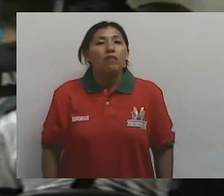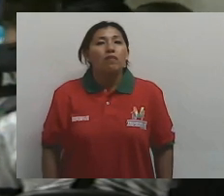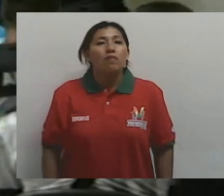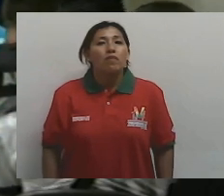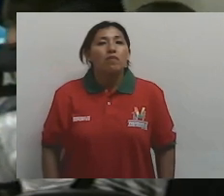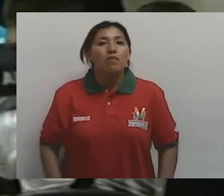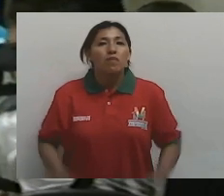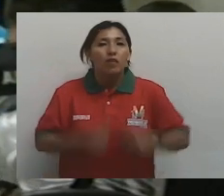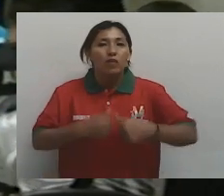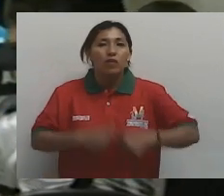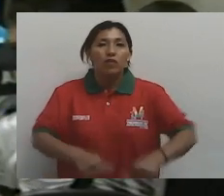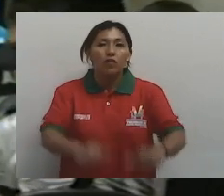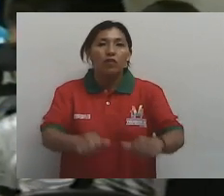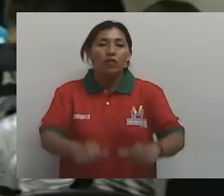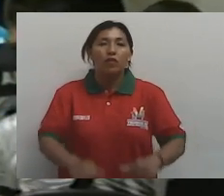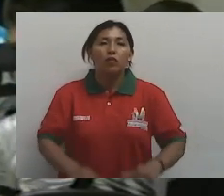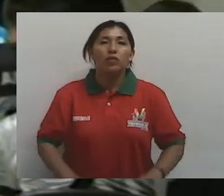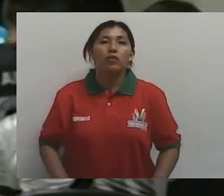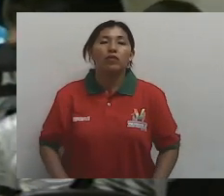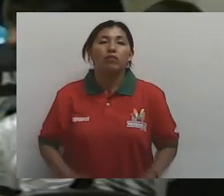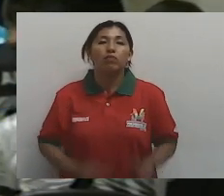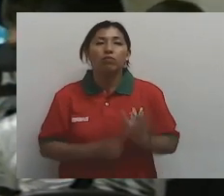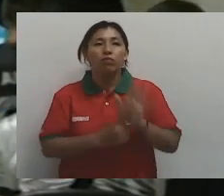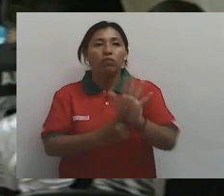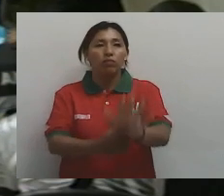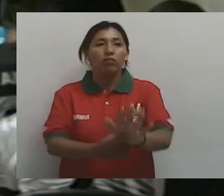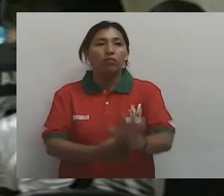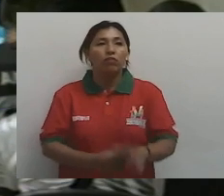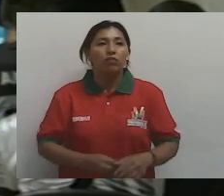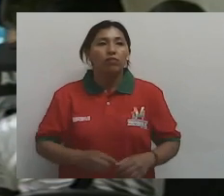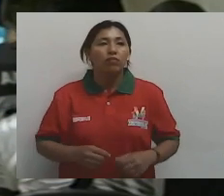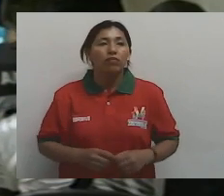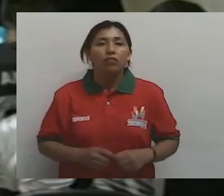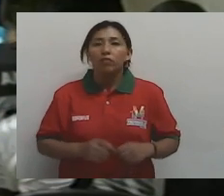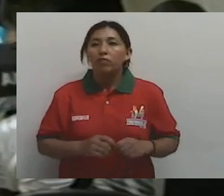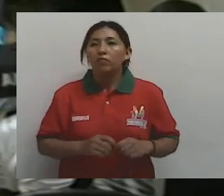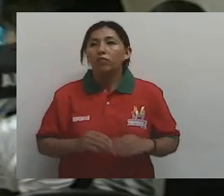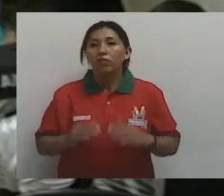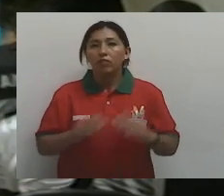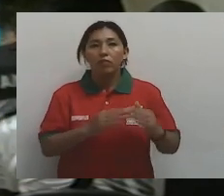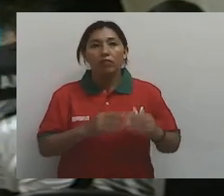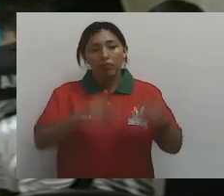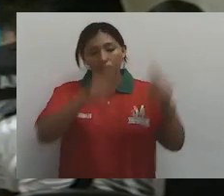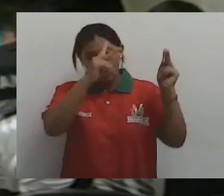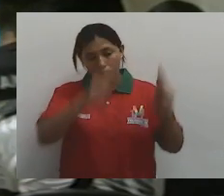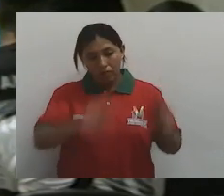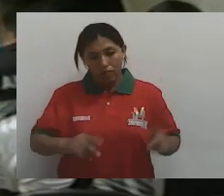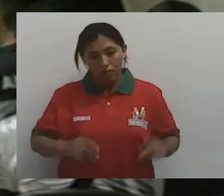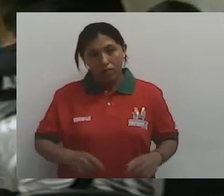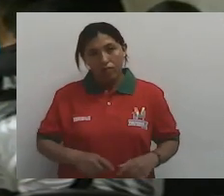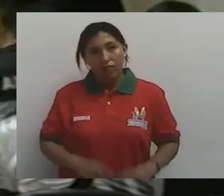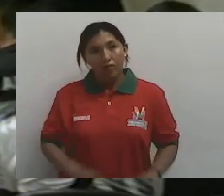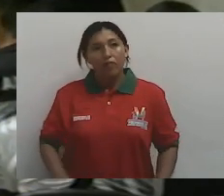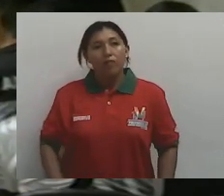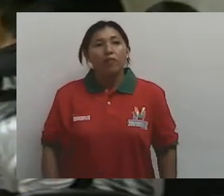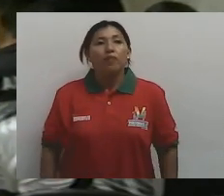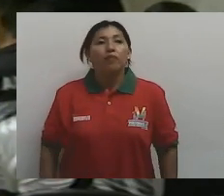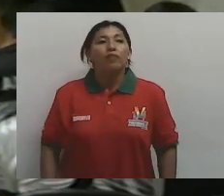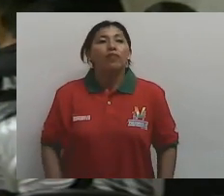Seguimos en esta transmisión al vivo desde la ciudad pandina, llegando a todo el país y a más de